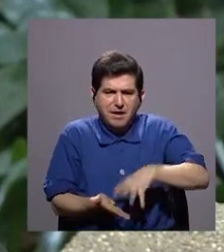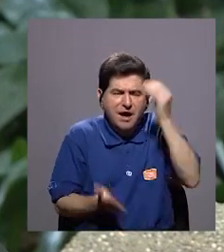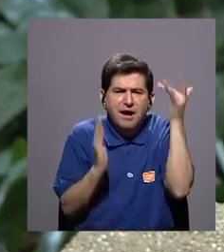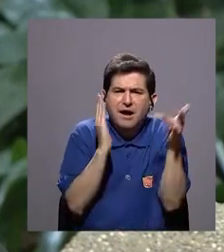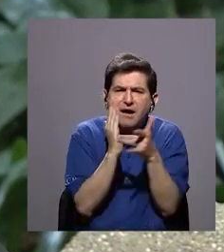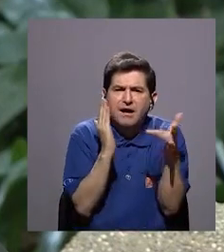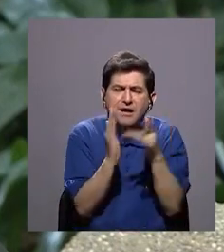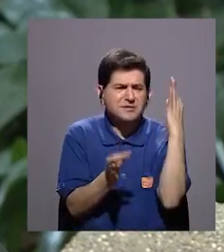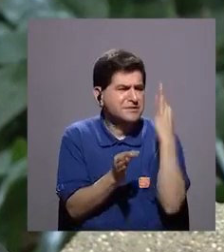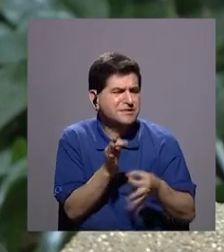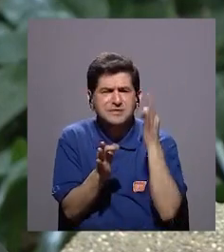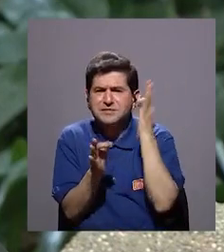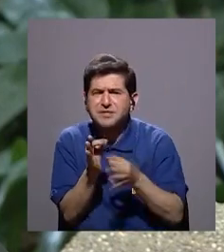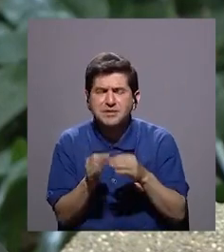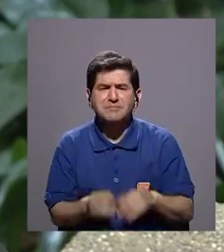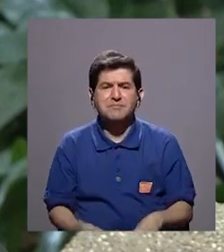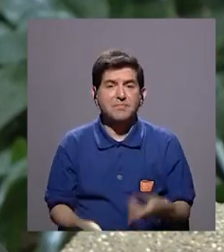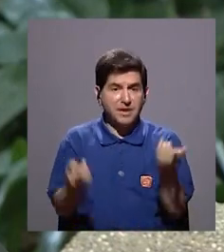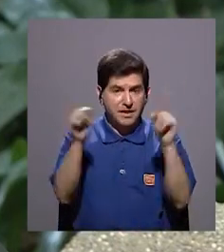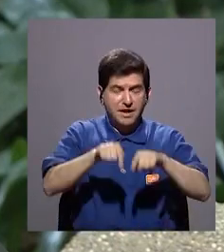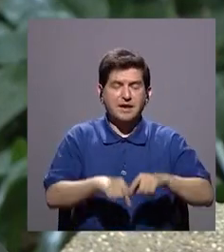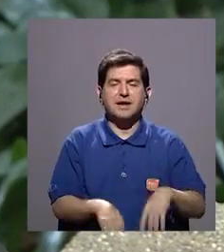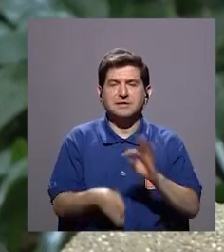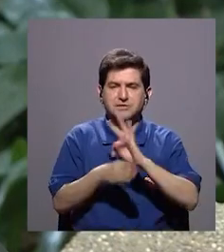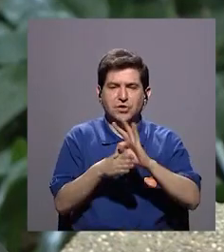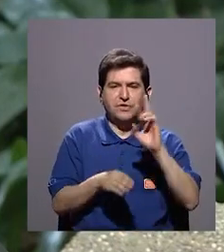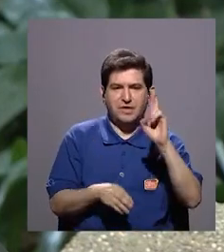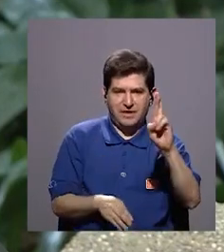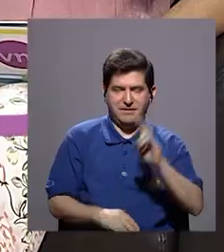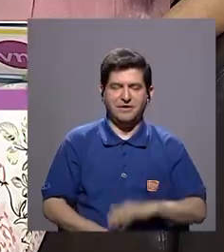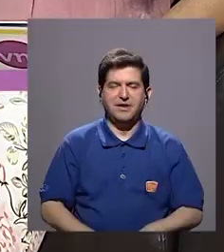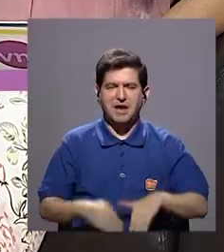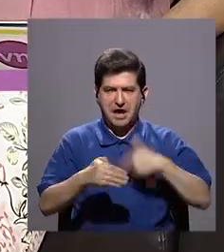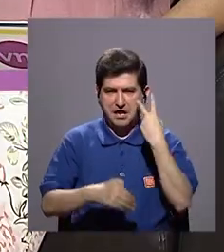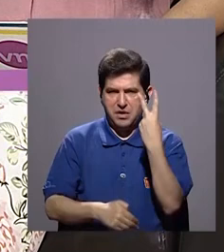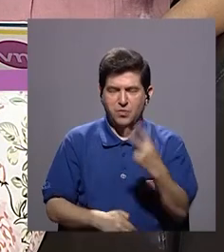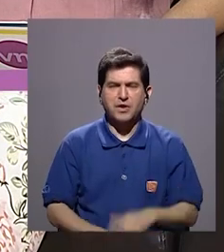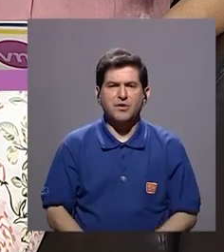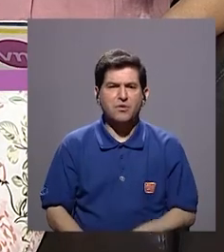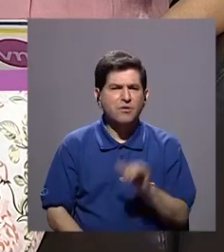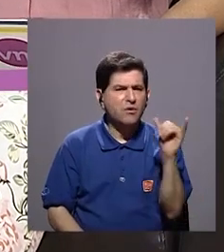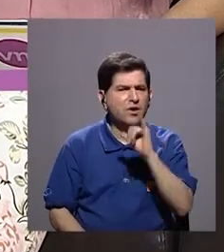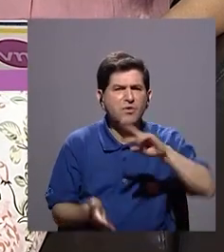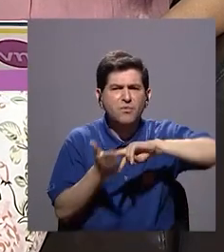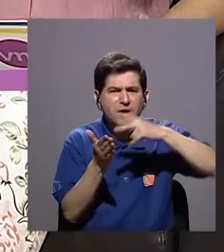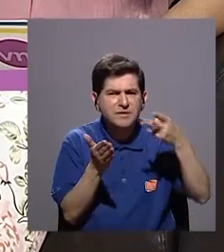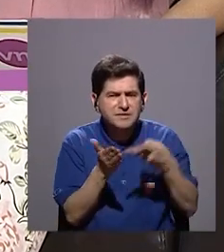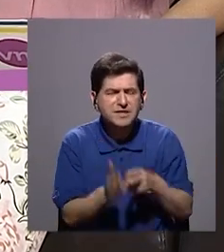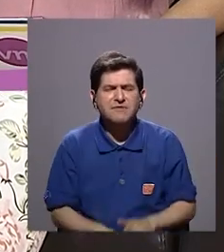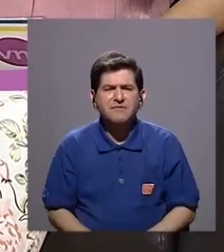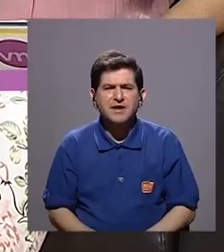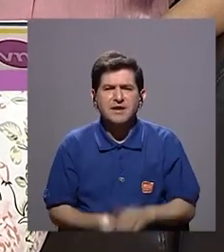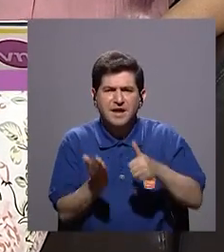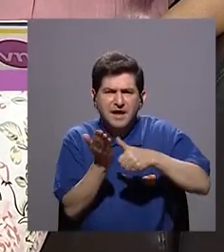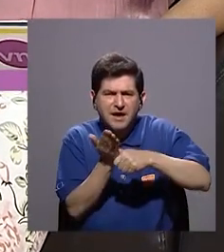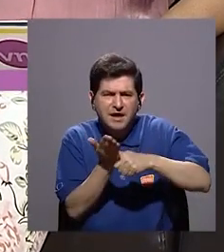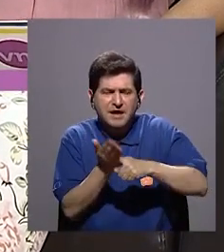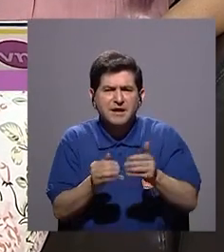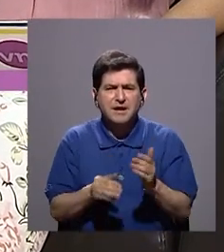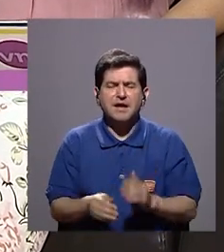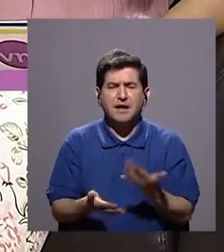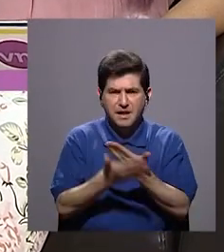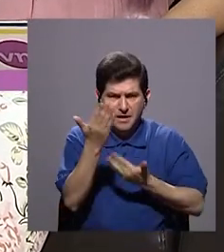aprendiendo una técnica tan simple como es Reiki. Y vamos a ver más adelante. Claro. ¿Reiki es lo mismo, por ejemplo, que